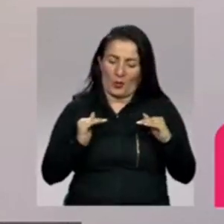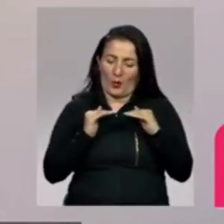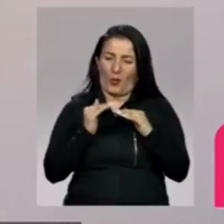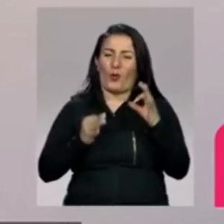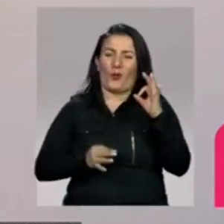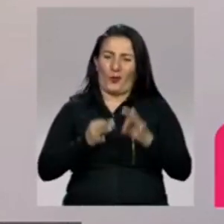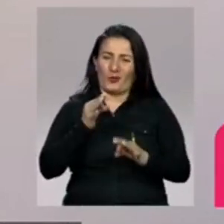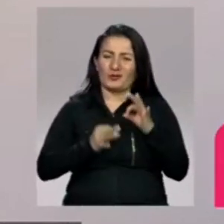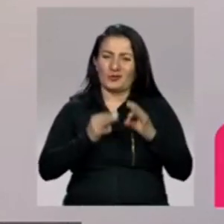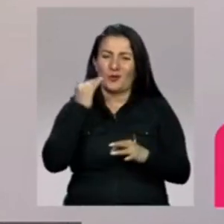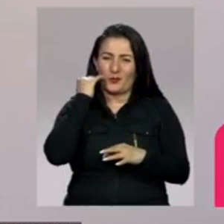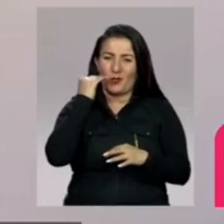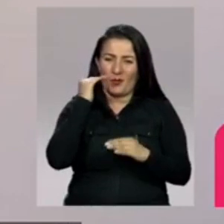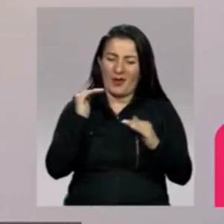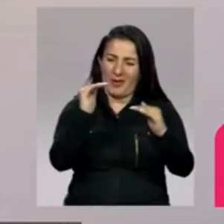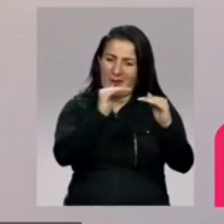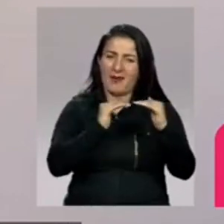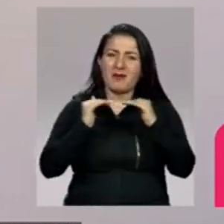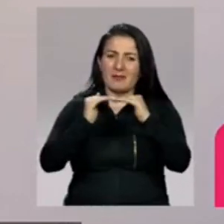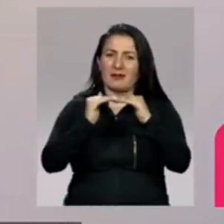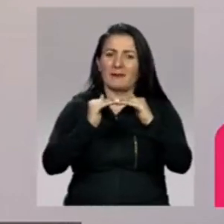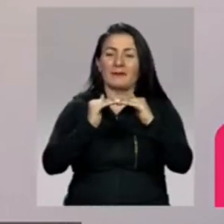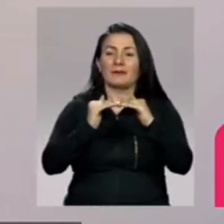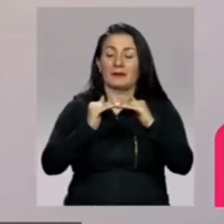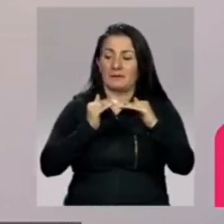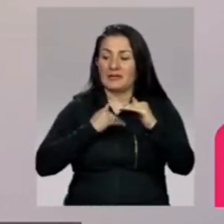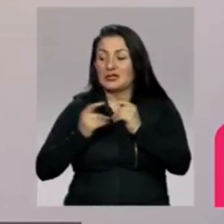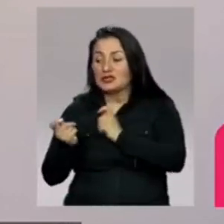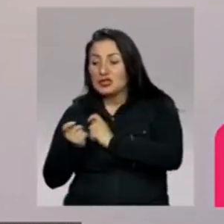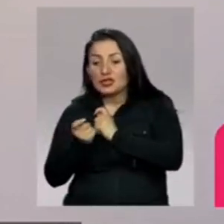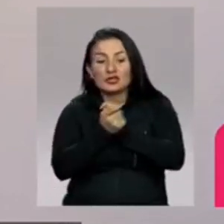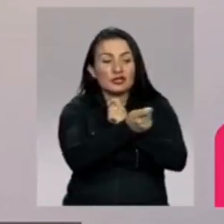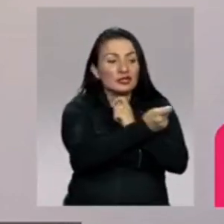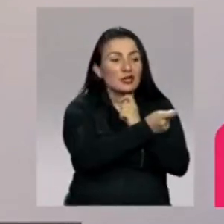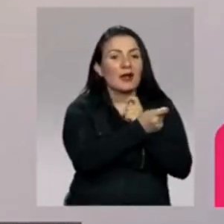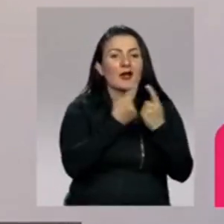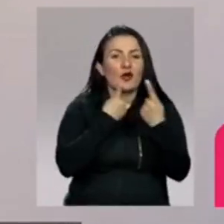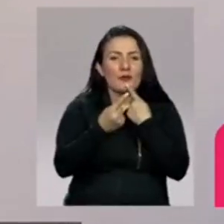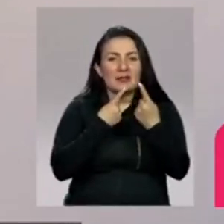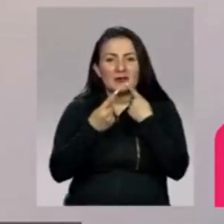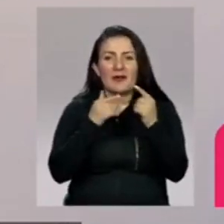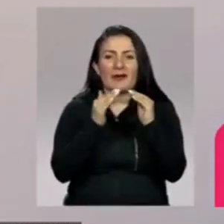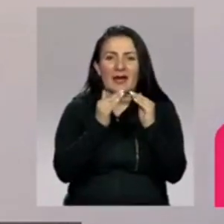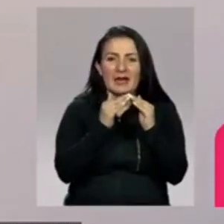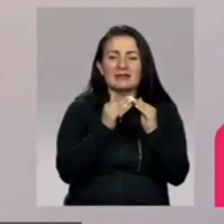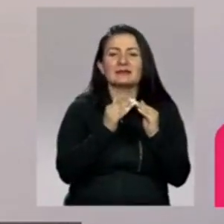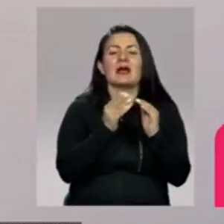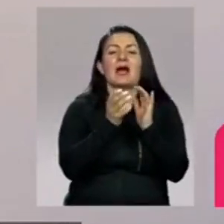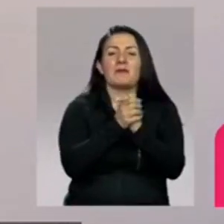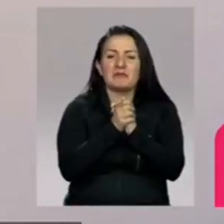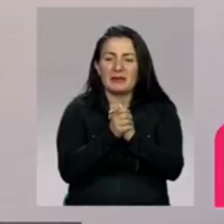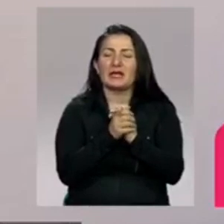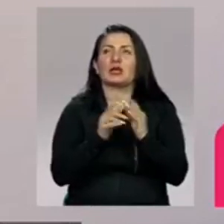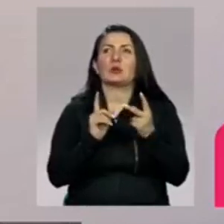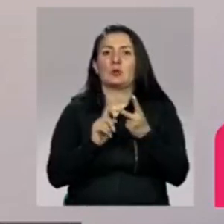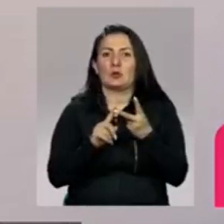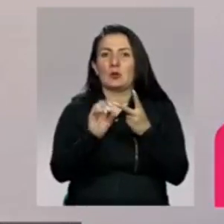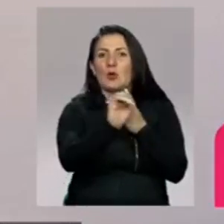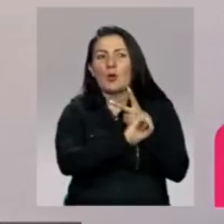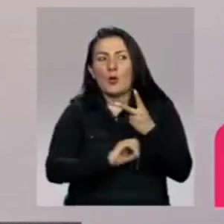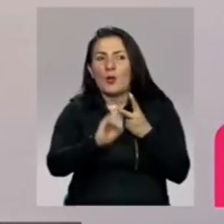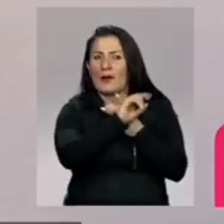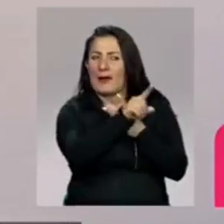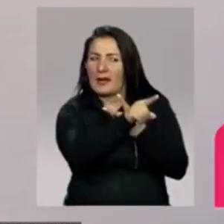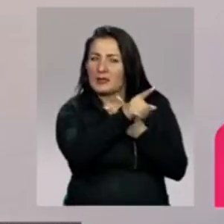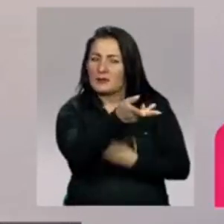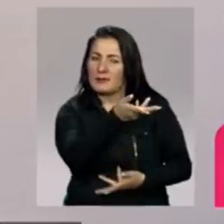y más equitativo, tenemos que iniciar con nuestro círculo cercano, las conversaciones que tenemos en casa. con nuestros amigos. Son ellos quienes nos